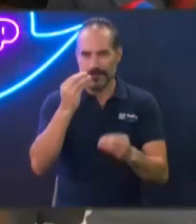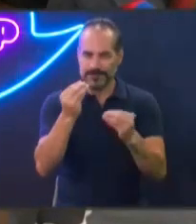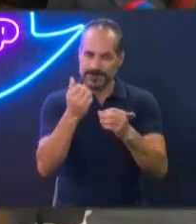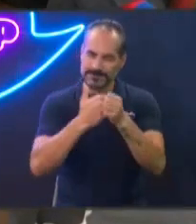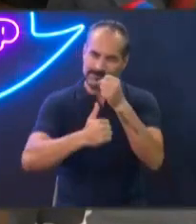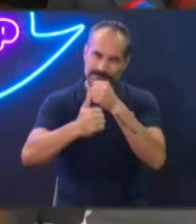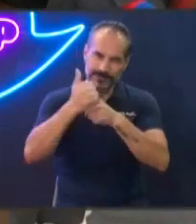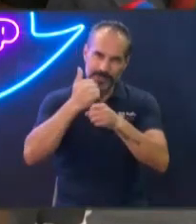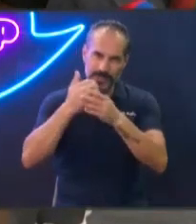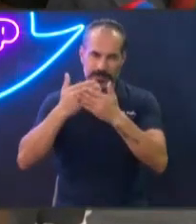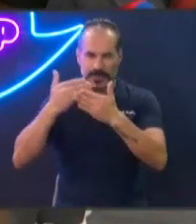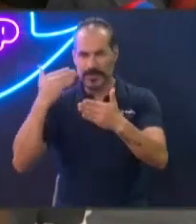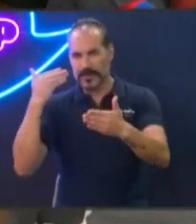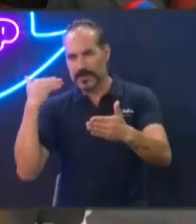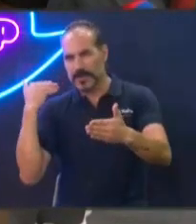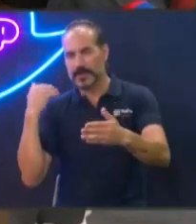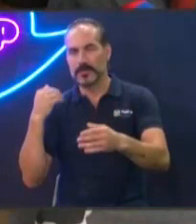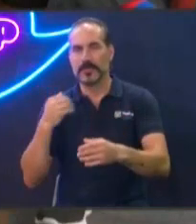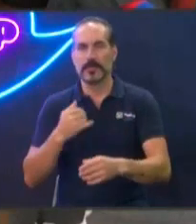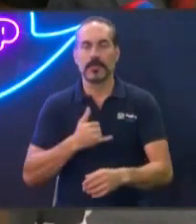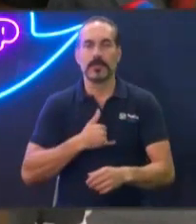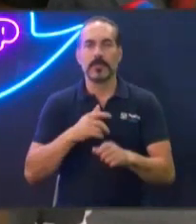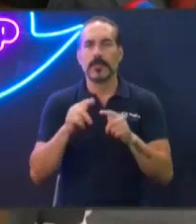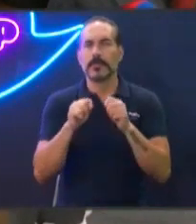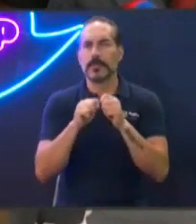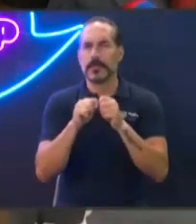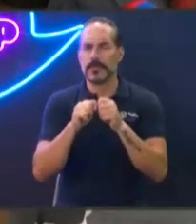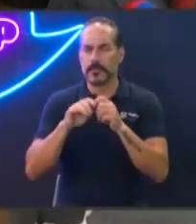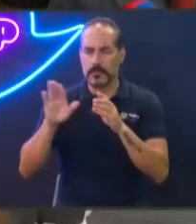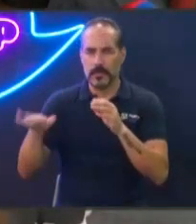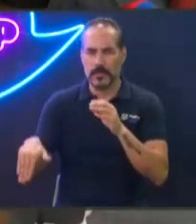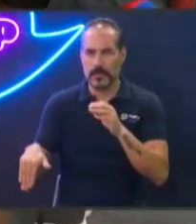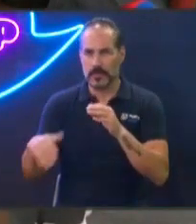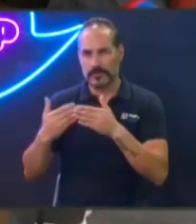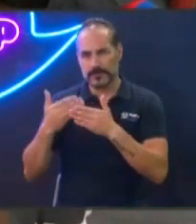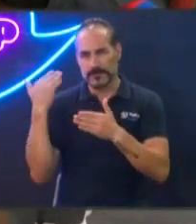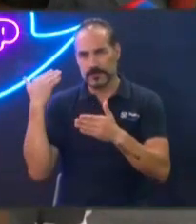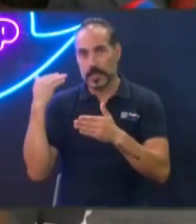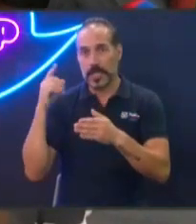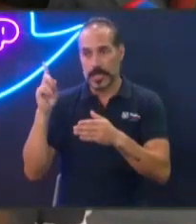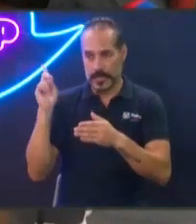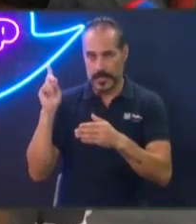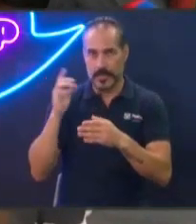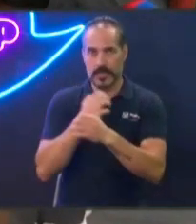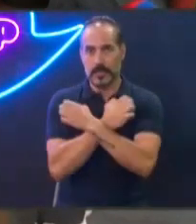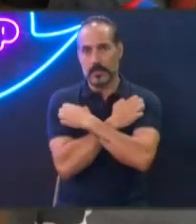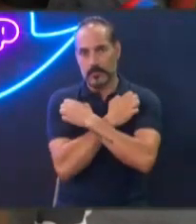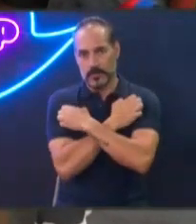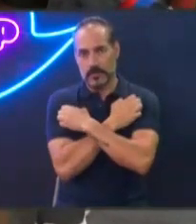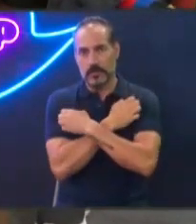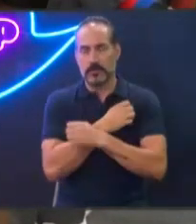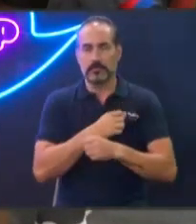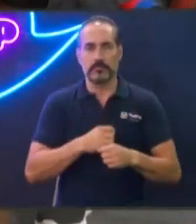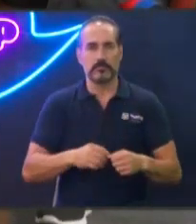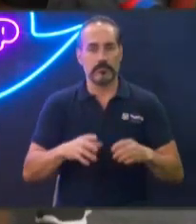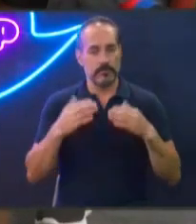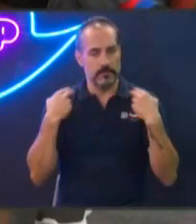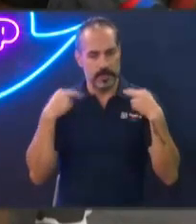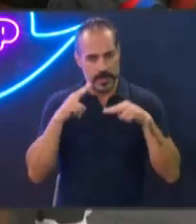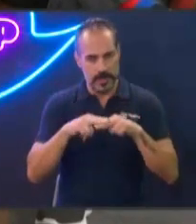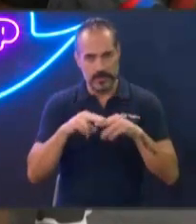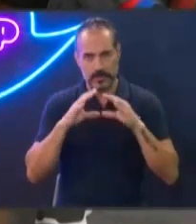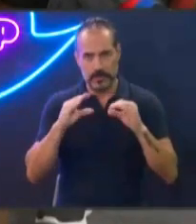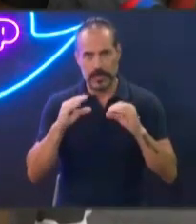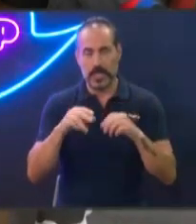antes que mi tío falleciera en paz descanse falleció hace 21 años él se dedicó también a la educación en Secundaria y bachir y él hacía Este